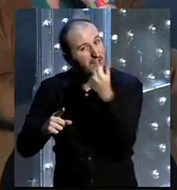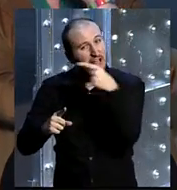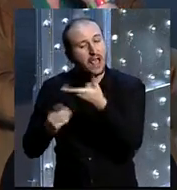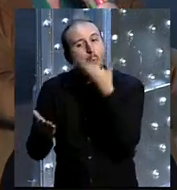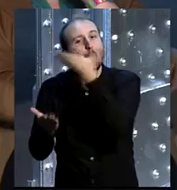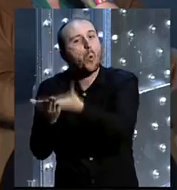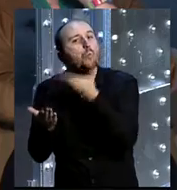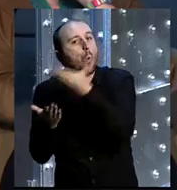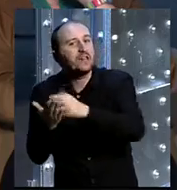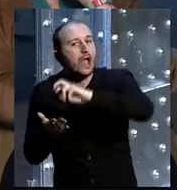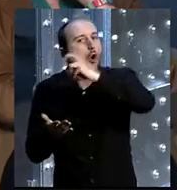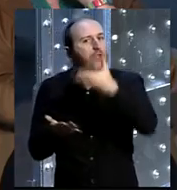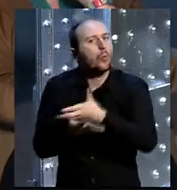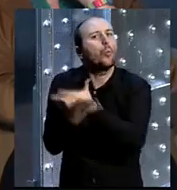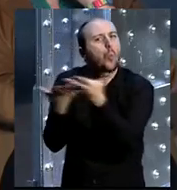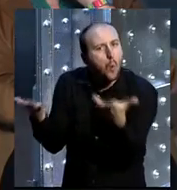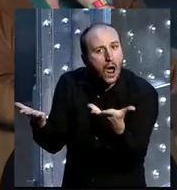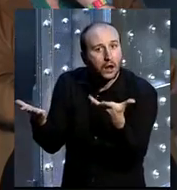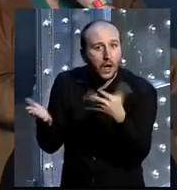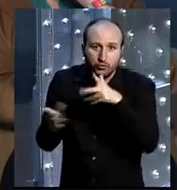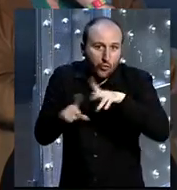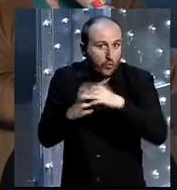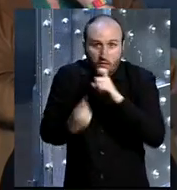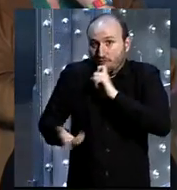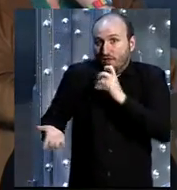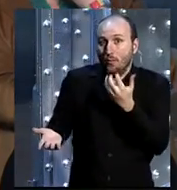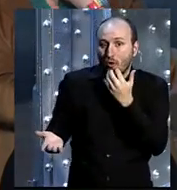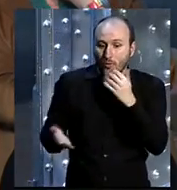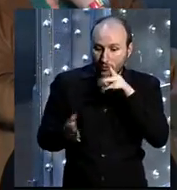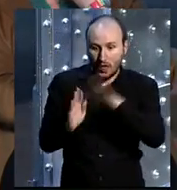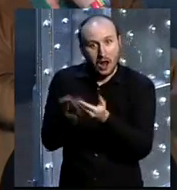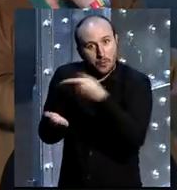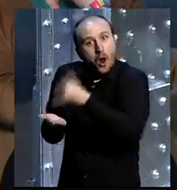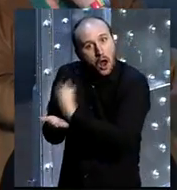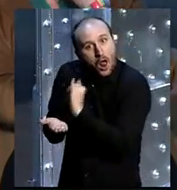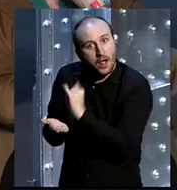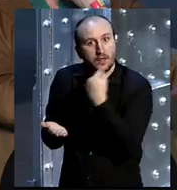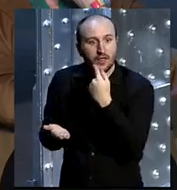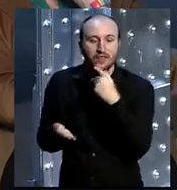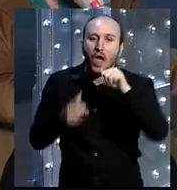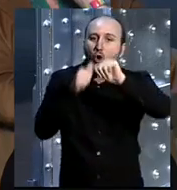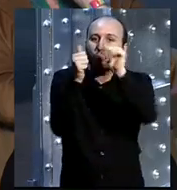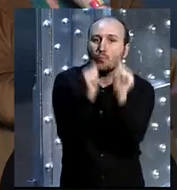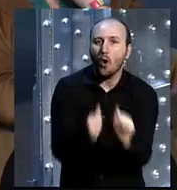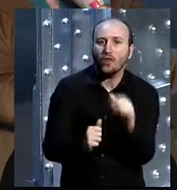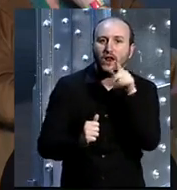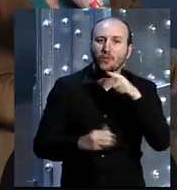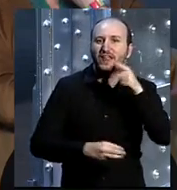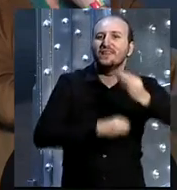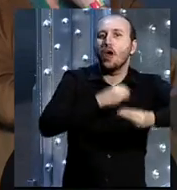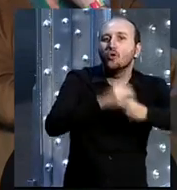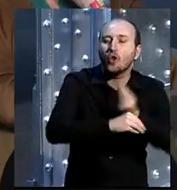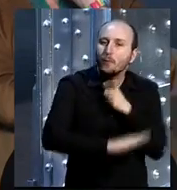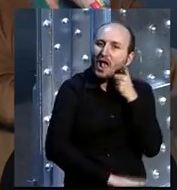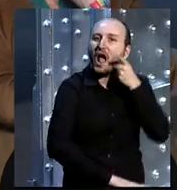estaban habiendo del tema. Y no es nada fácil, sí, las tenéis recogidas en el libro. Modelos, se llaman modelos, intentos de modelos de uso y obligación en